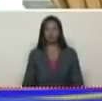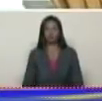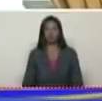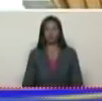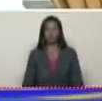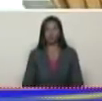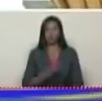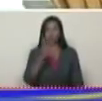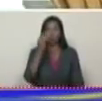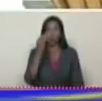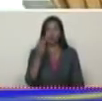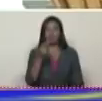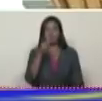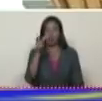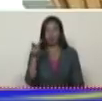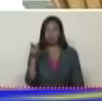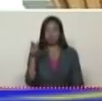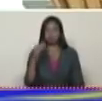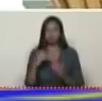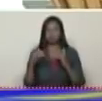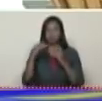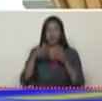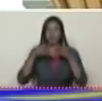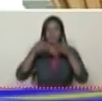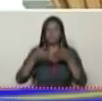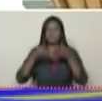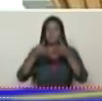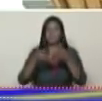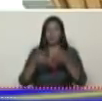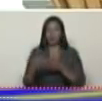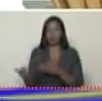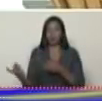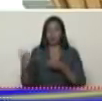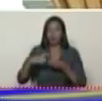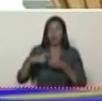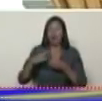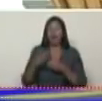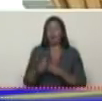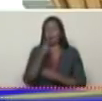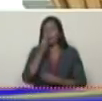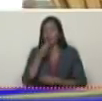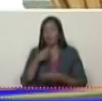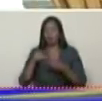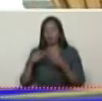¿Cuántas cargas y barcos que traían medicina,